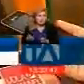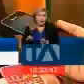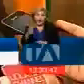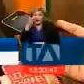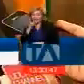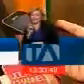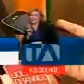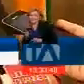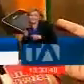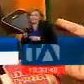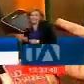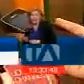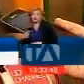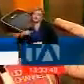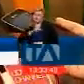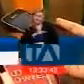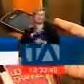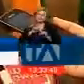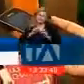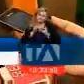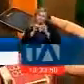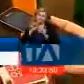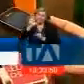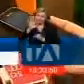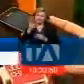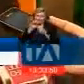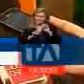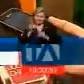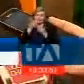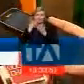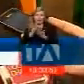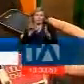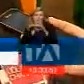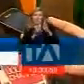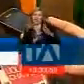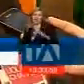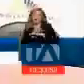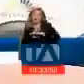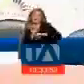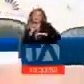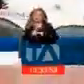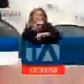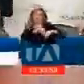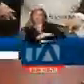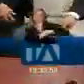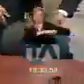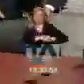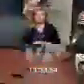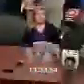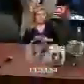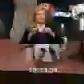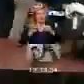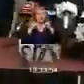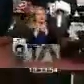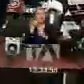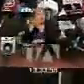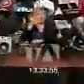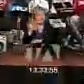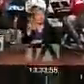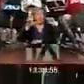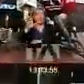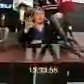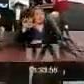Pleno, la Revolución Ciudadana sí ha presentado un informe que evidentemente recomienda el rechazo de esta ley y su consecuente archivo. Mientras el bloque morenista, encabezado